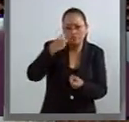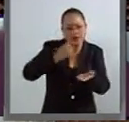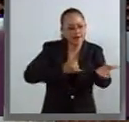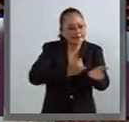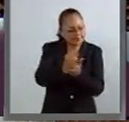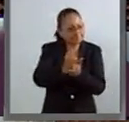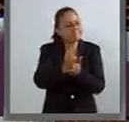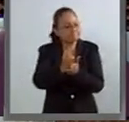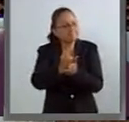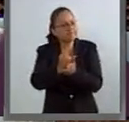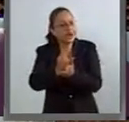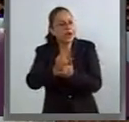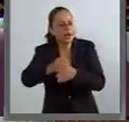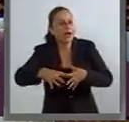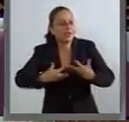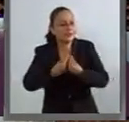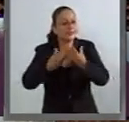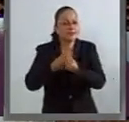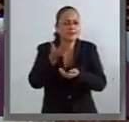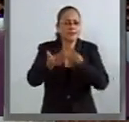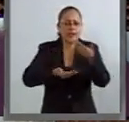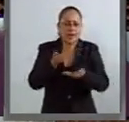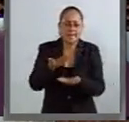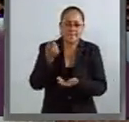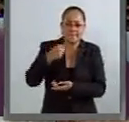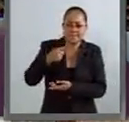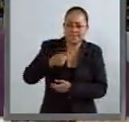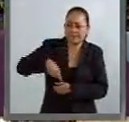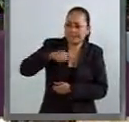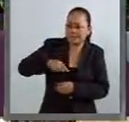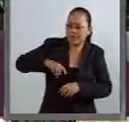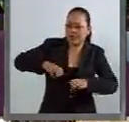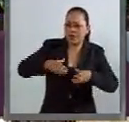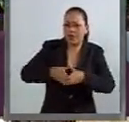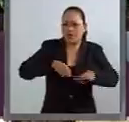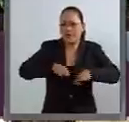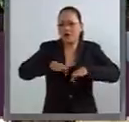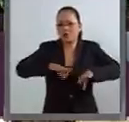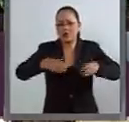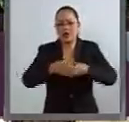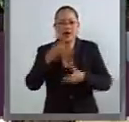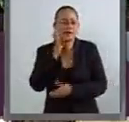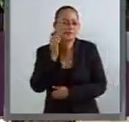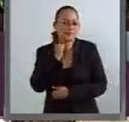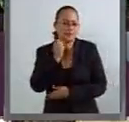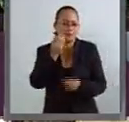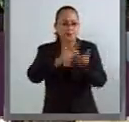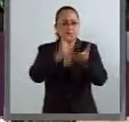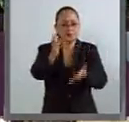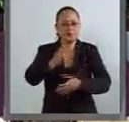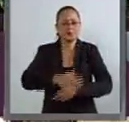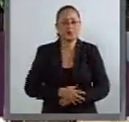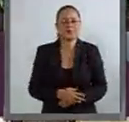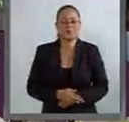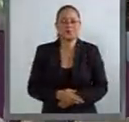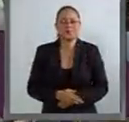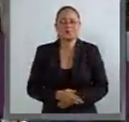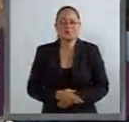de decisiones de nuestro día a día en el quehacer legislativo. Muchas gracias.